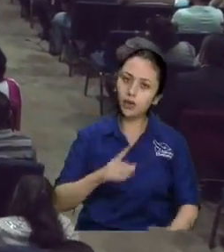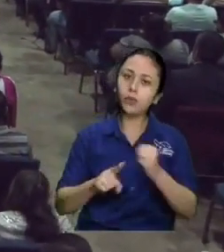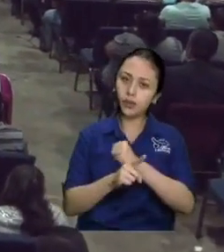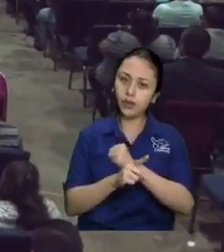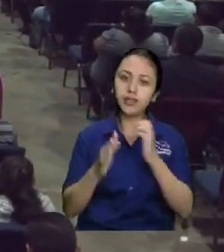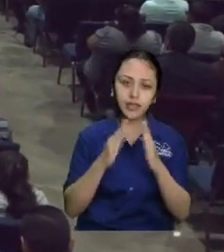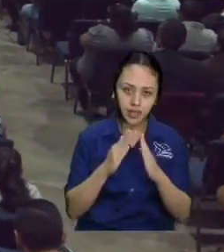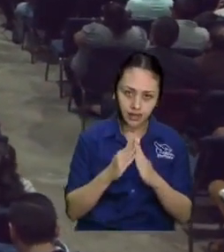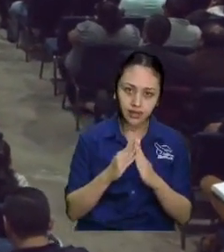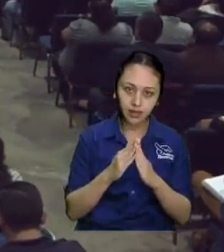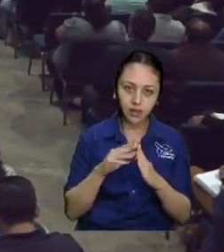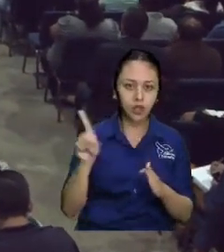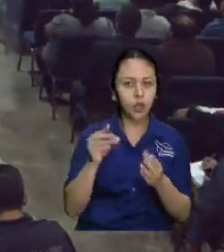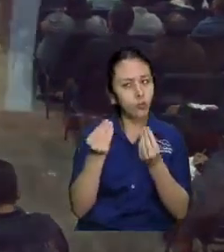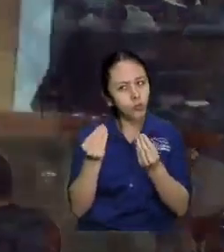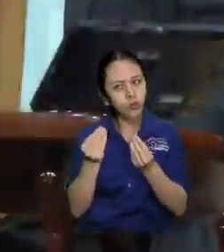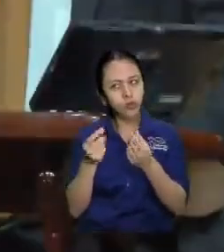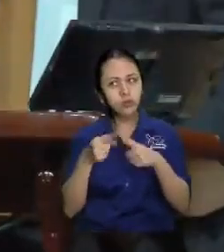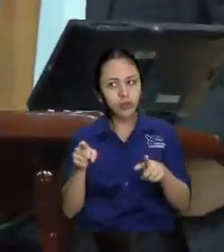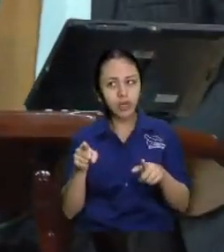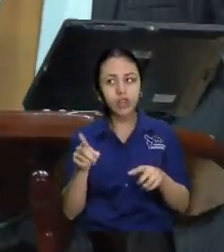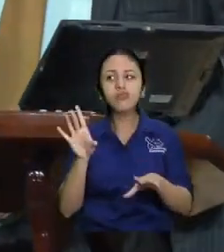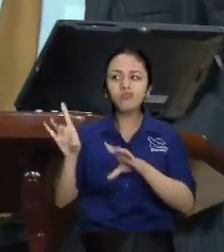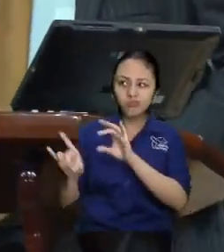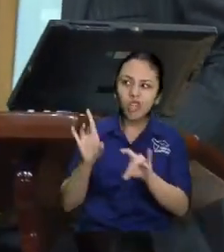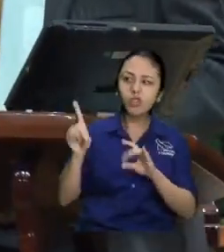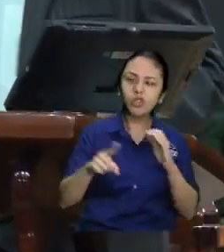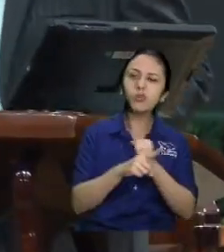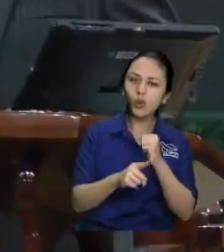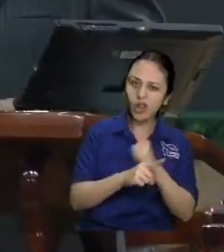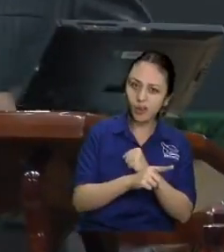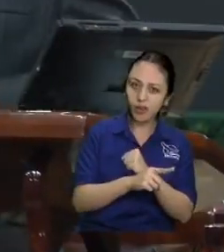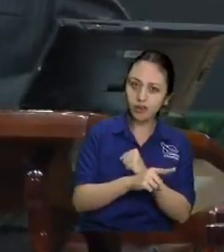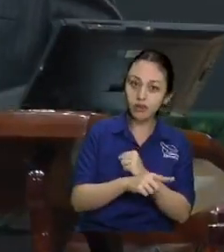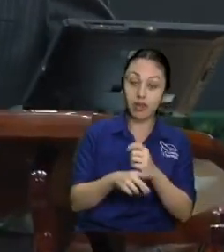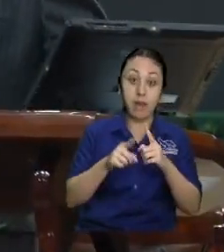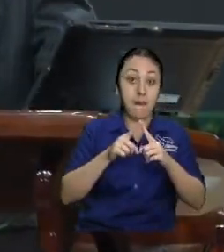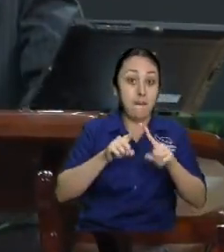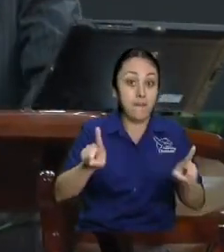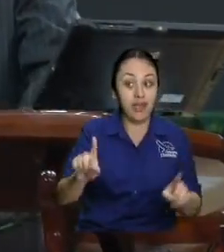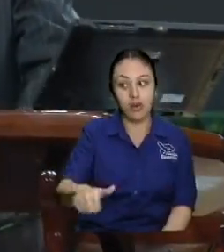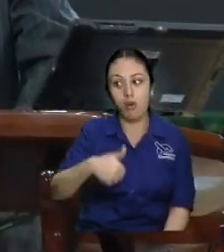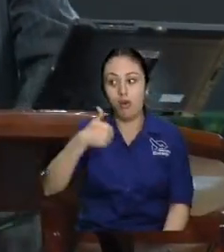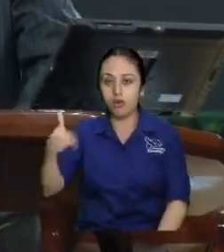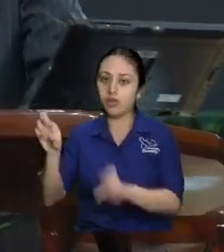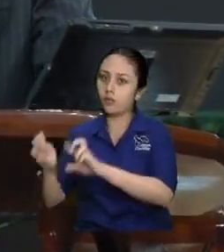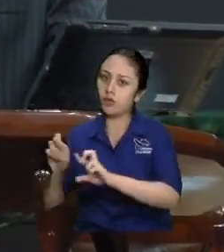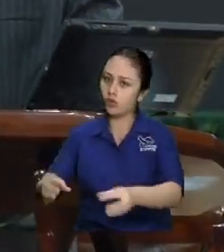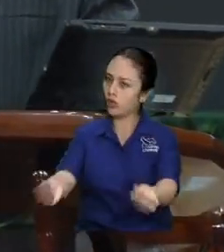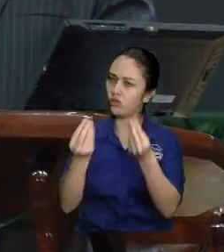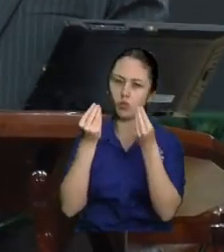Dios, pero uno que otro. Pero hay otros hermanos que ferretería tienen, ¿no? Entonces...